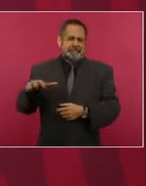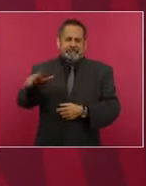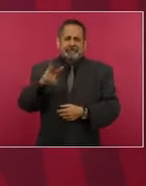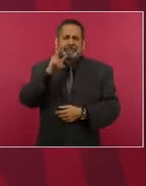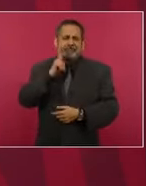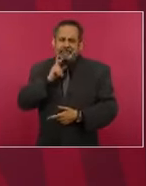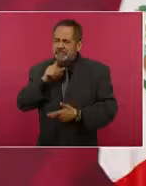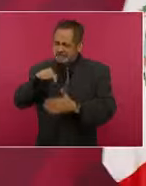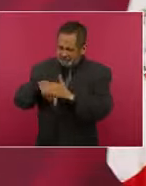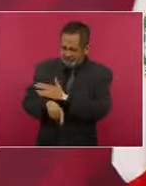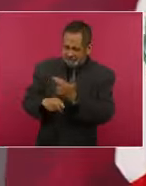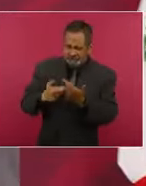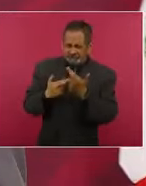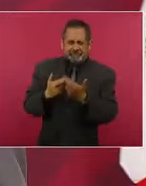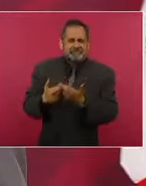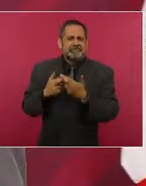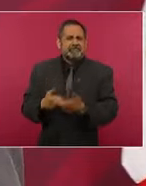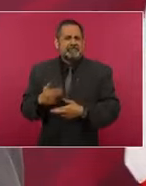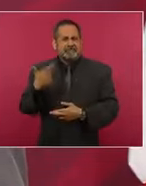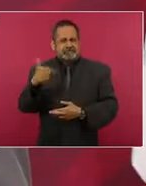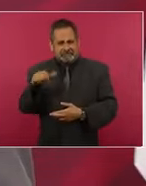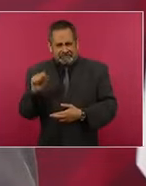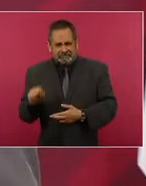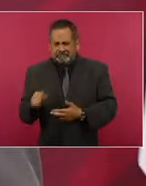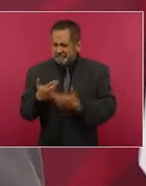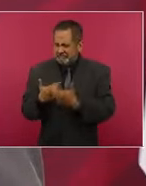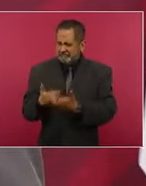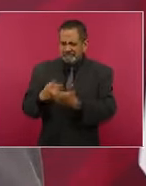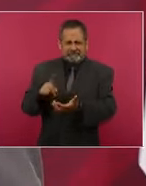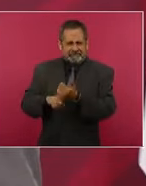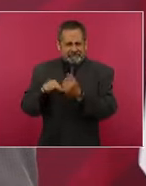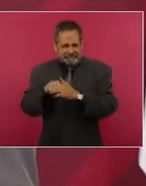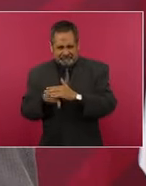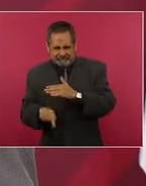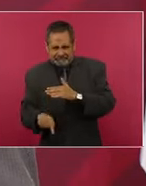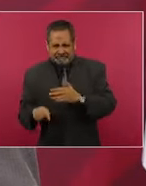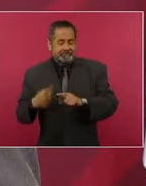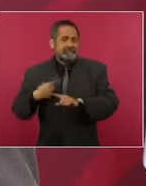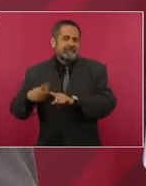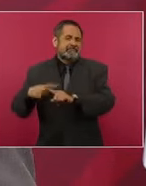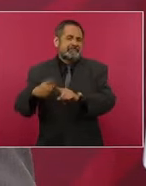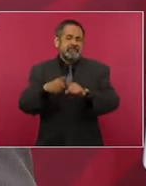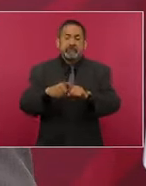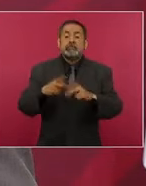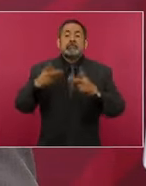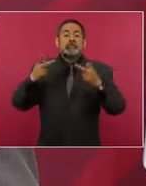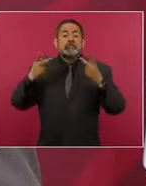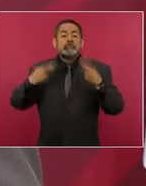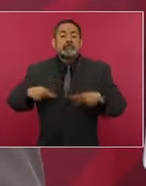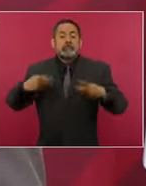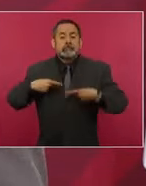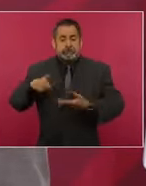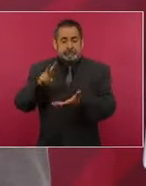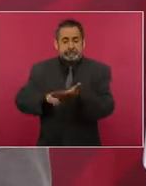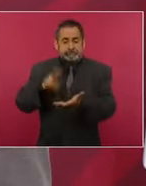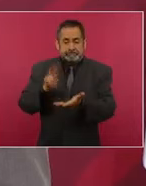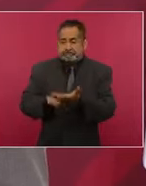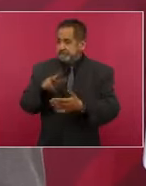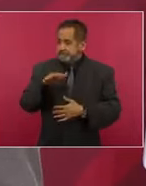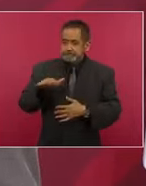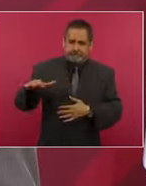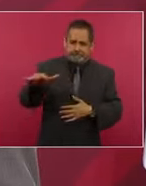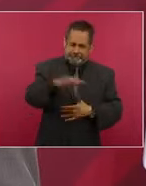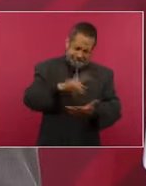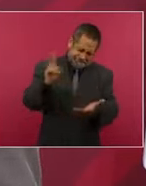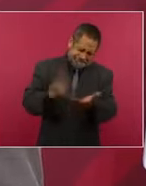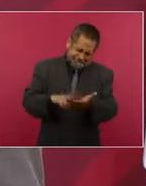hay petróleo, hay gas, y la mayor riqueza de México, su pueblo, que